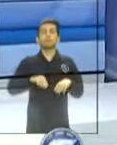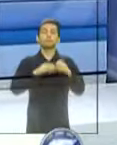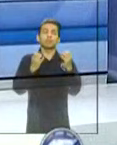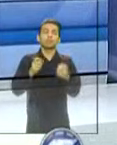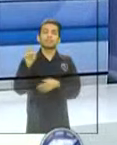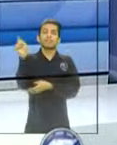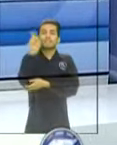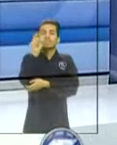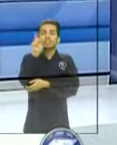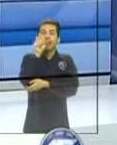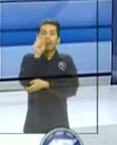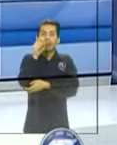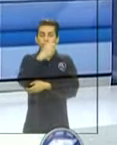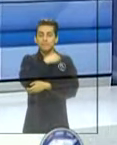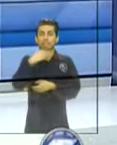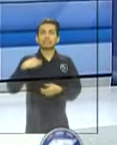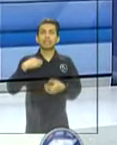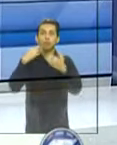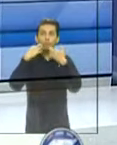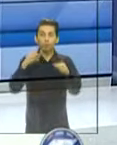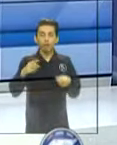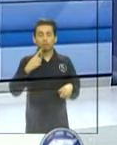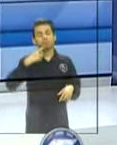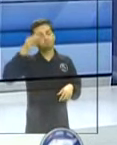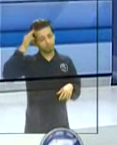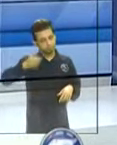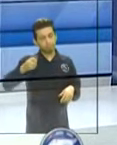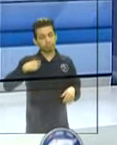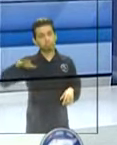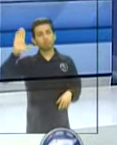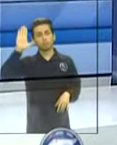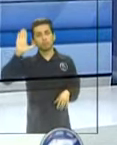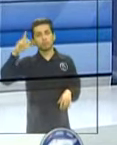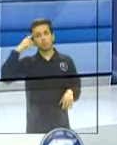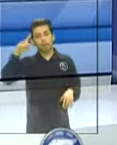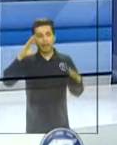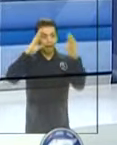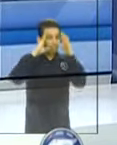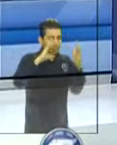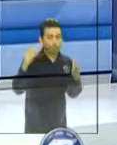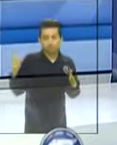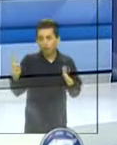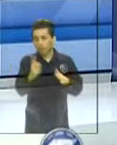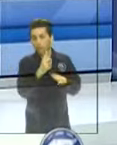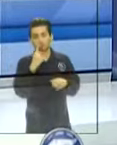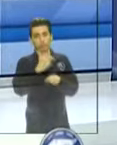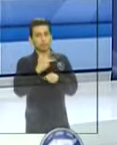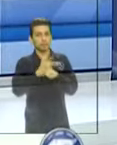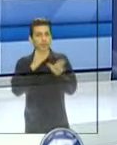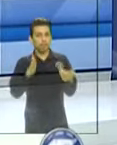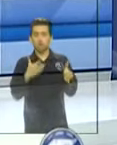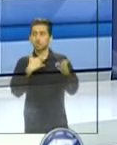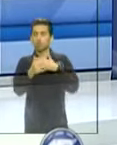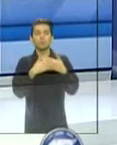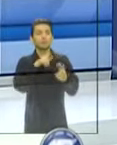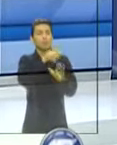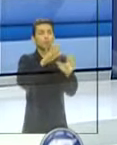Público reafirmó su compromiso por impulsar la atención a todos los guatemaltecos sin distinción de idioma o